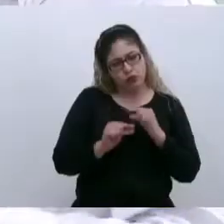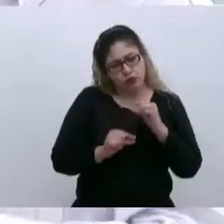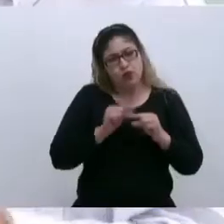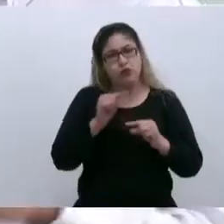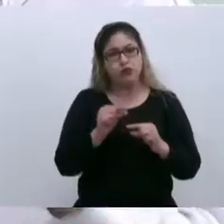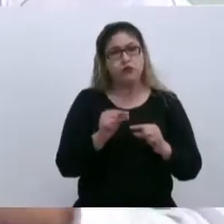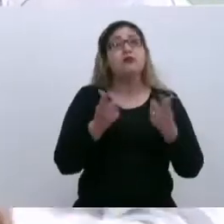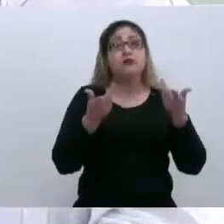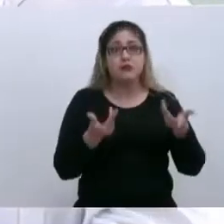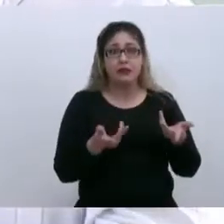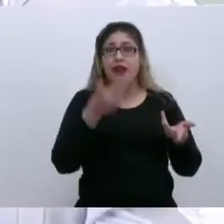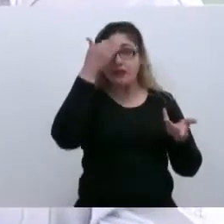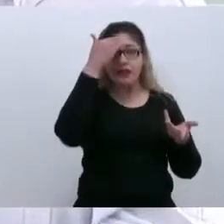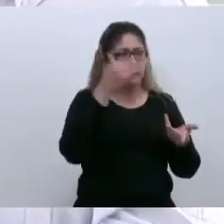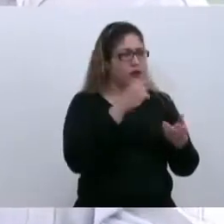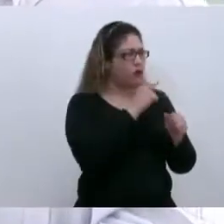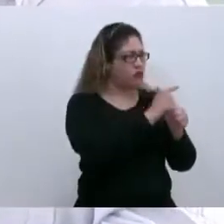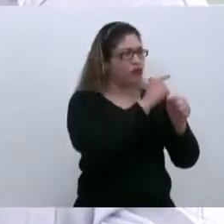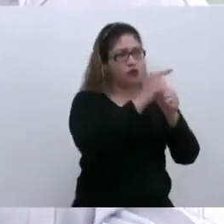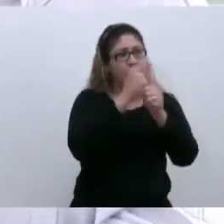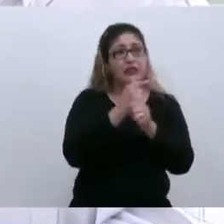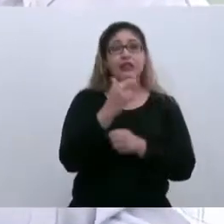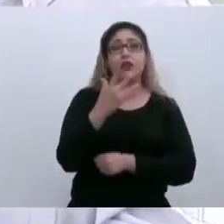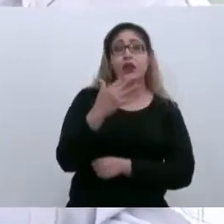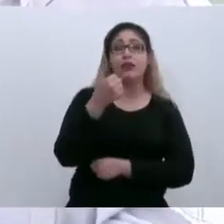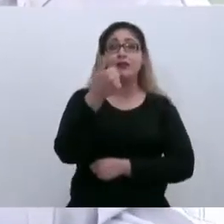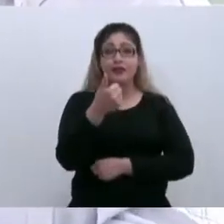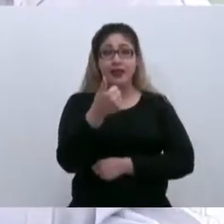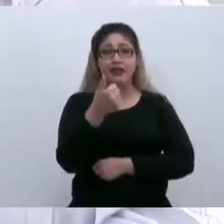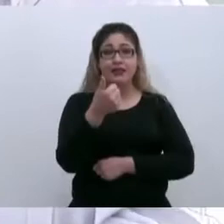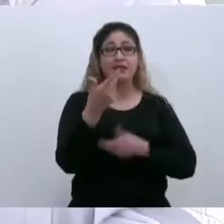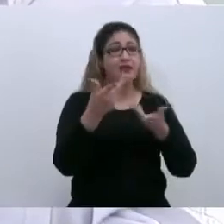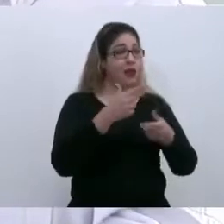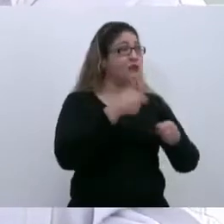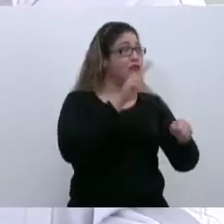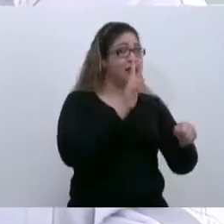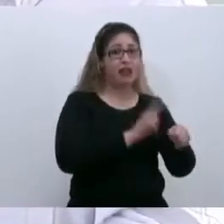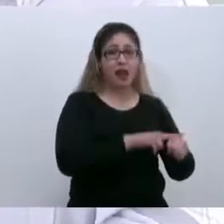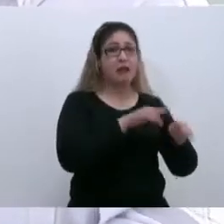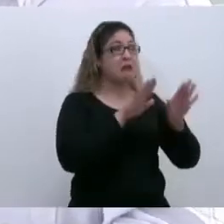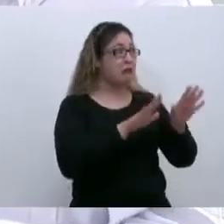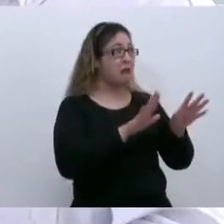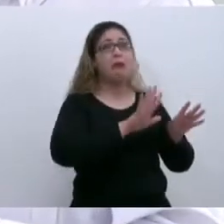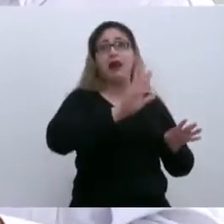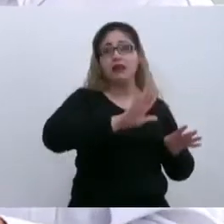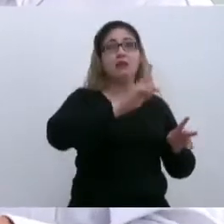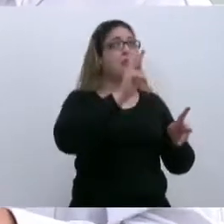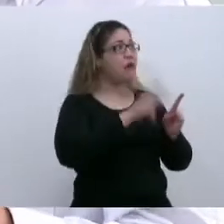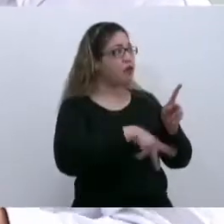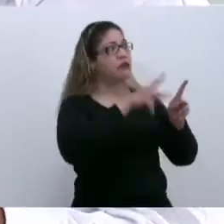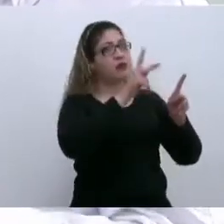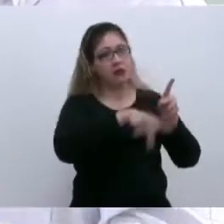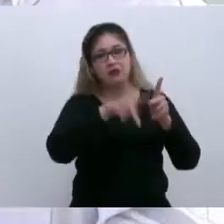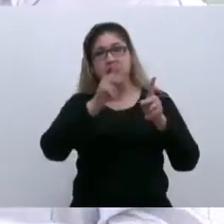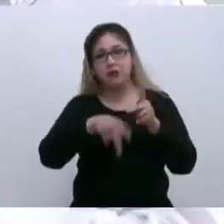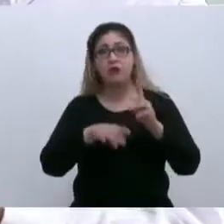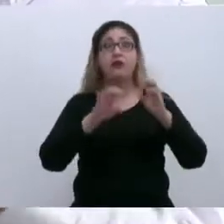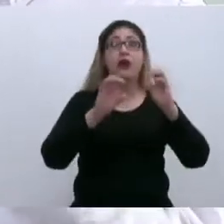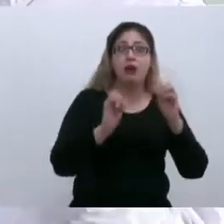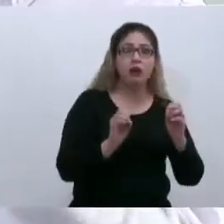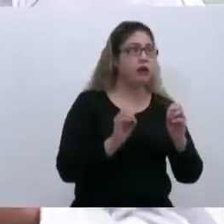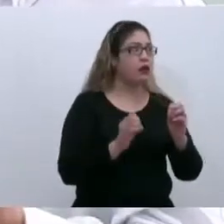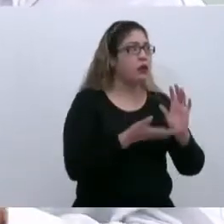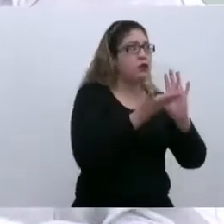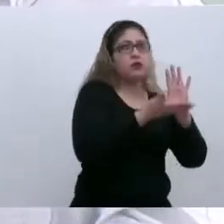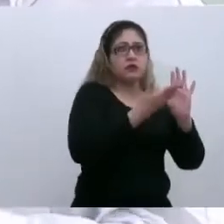56 obras que estaban en alguna de estas condiciones, inconclusas, paradas, emproblemadas. Al día de hoy ya son 36